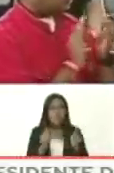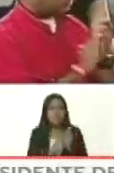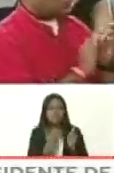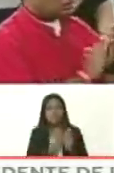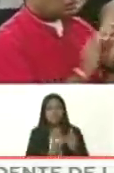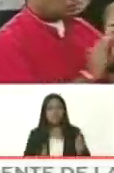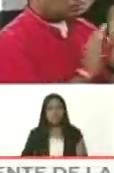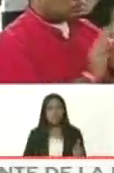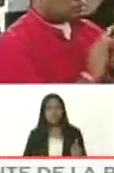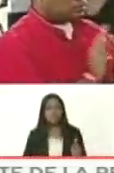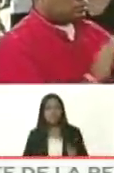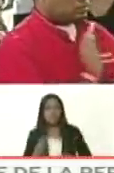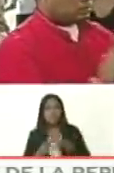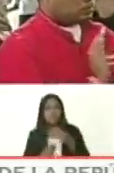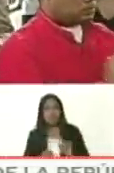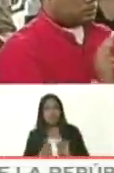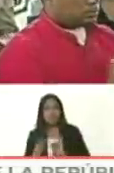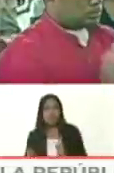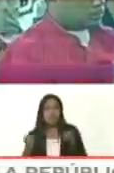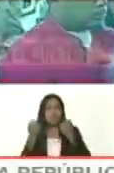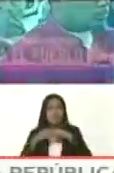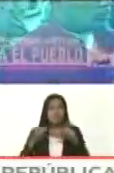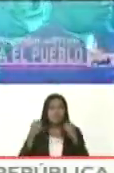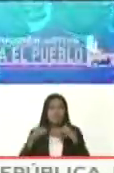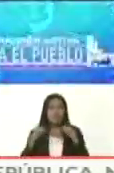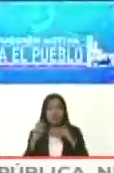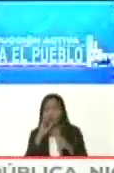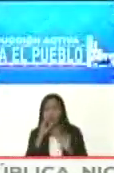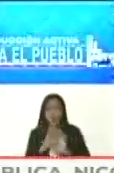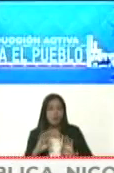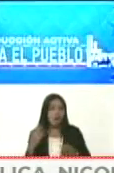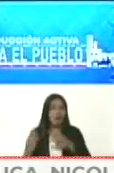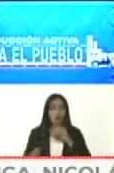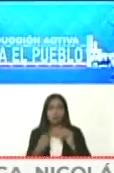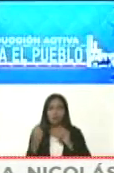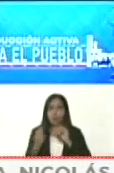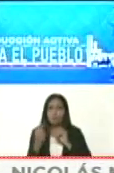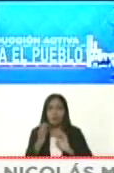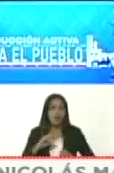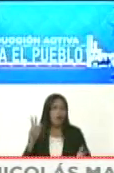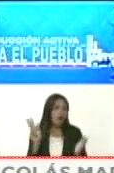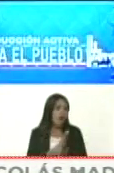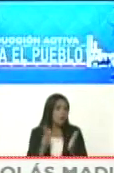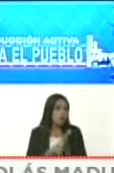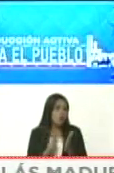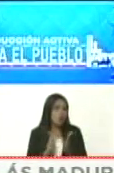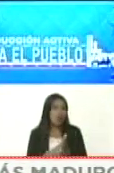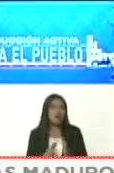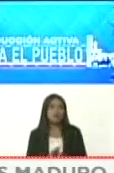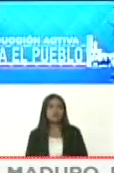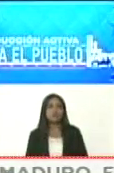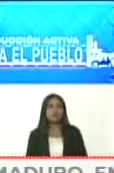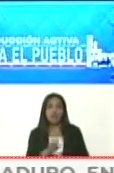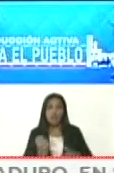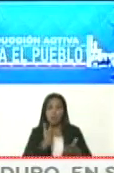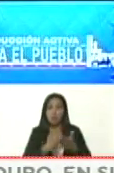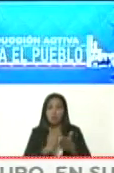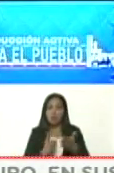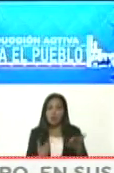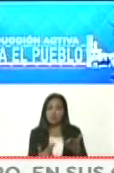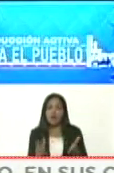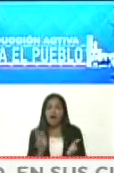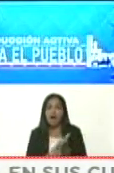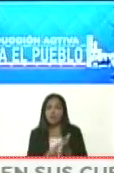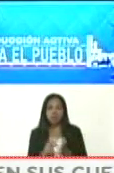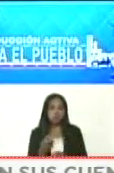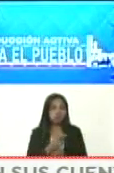vicepresidenta para su ejecución práctica. No hay nada que discutir. Aprobada la propuesta. Vamos a buscar esa materia prima